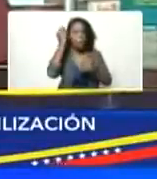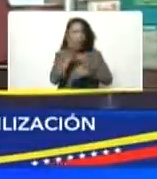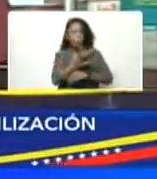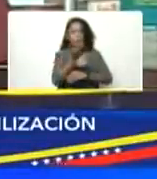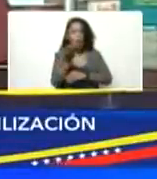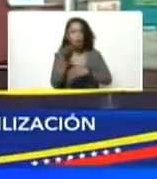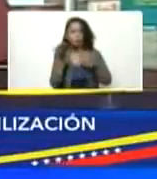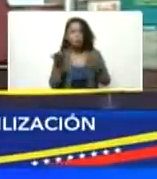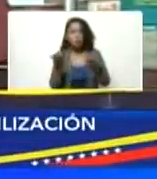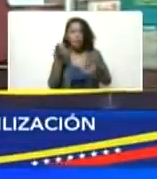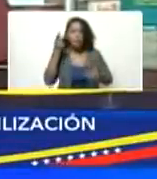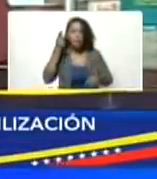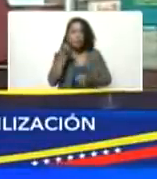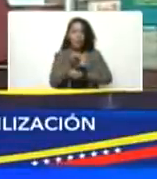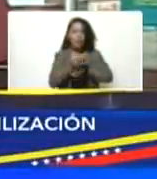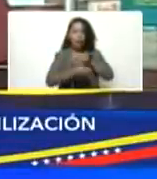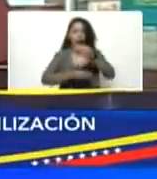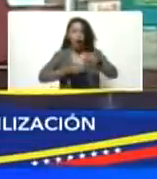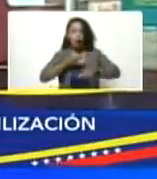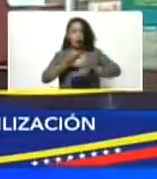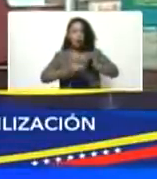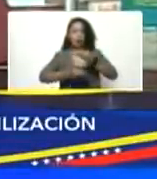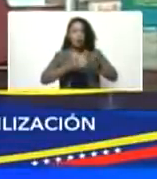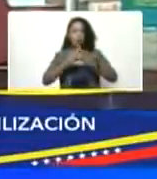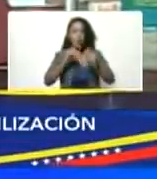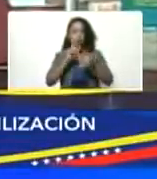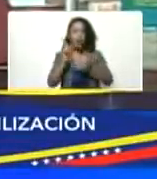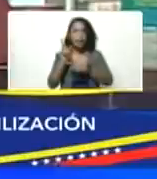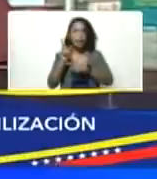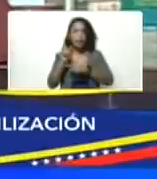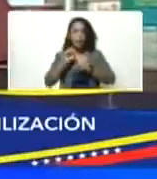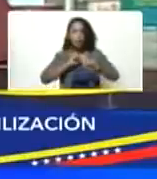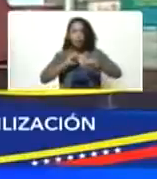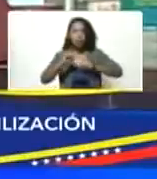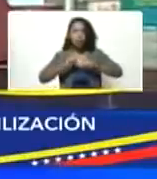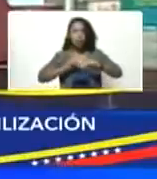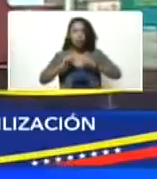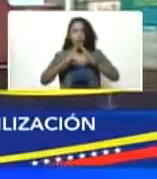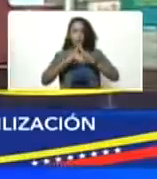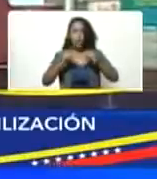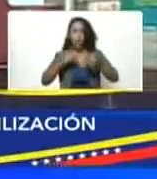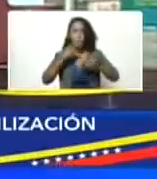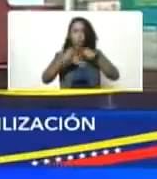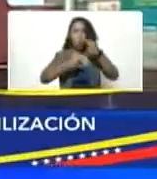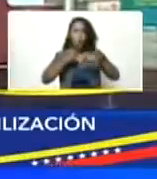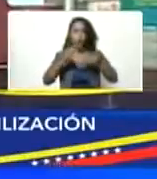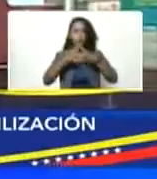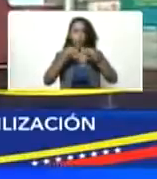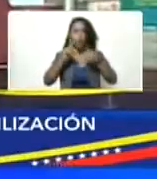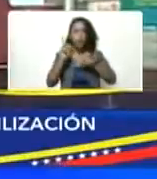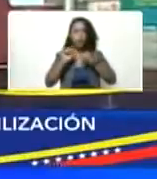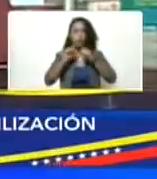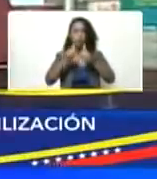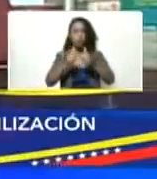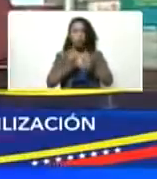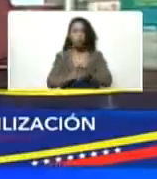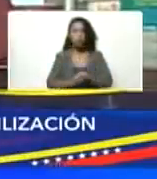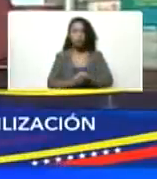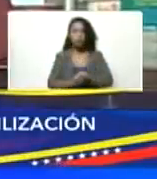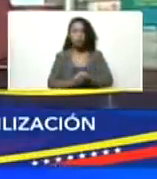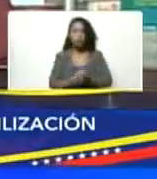ustedes que debe ir toda esta acción, toda esta política, todas estas iniciativas